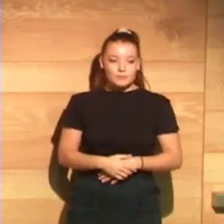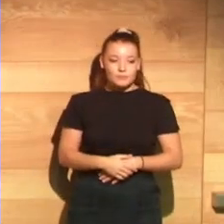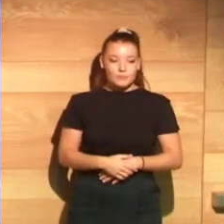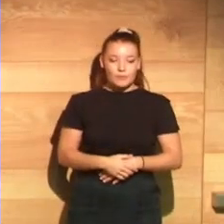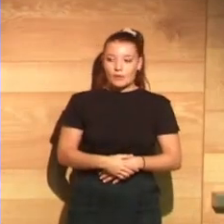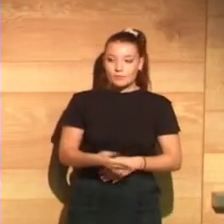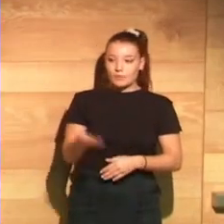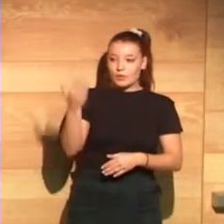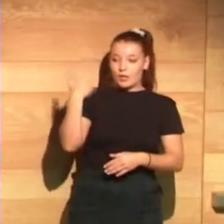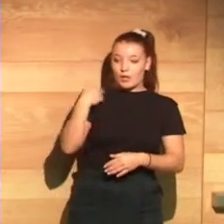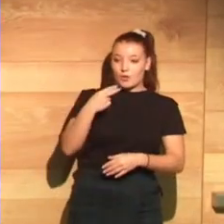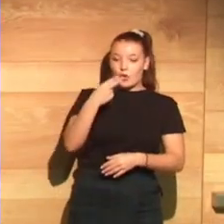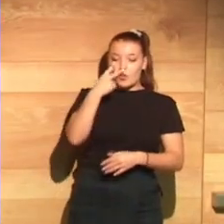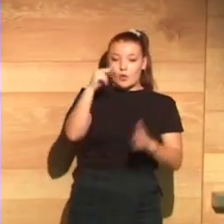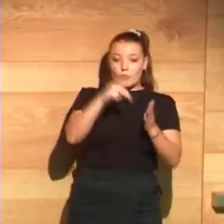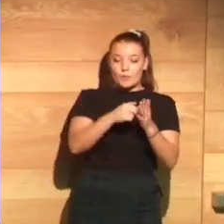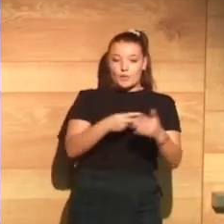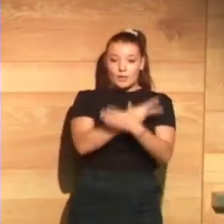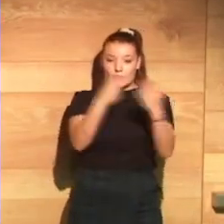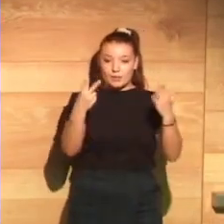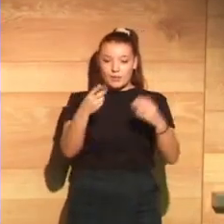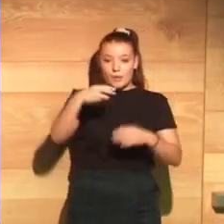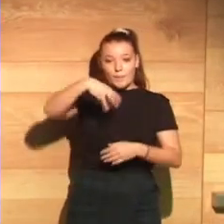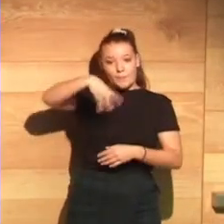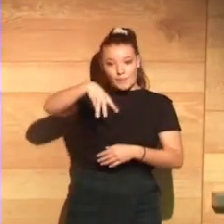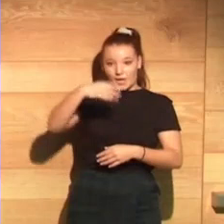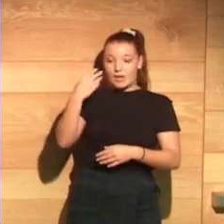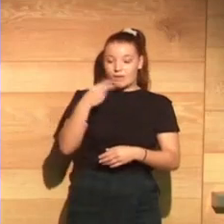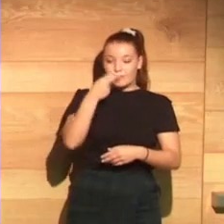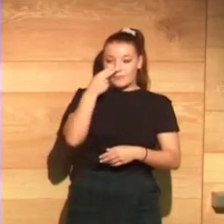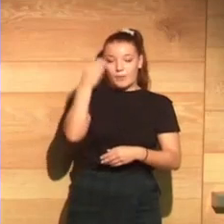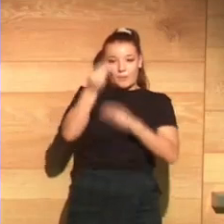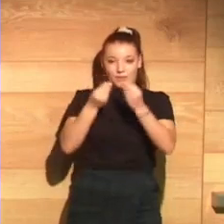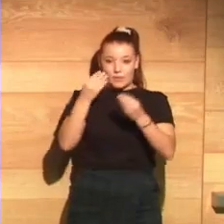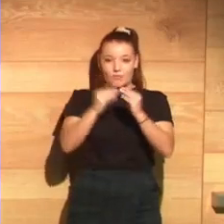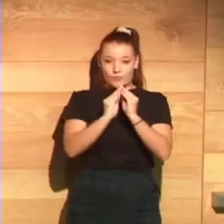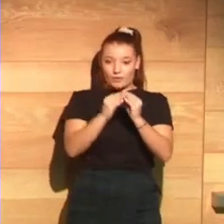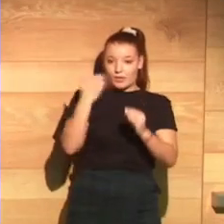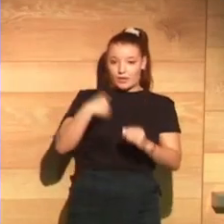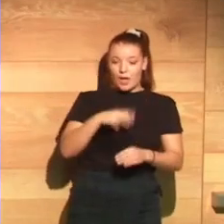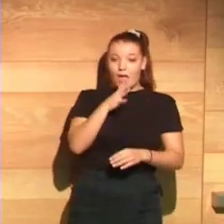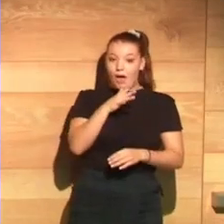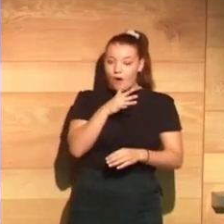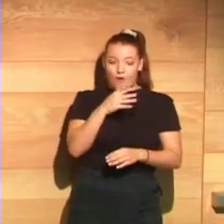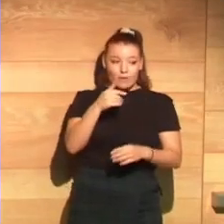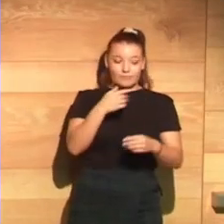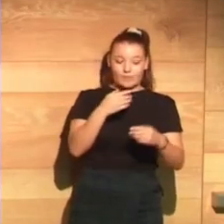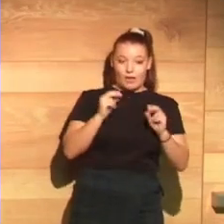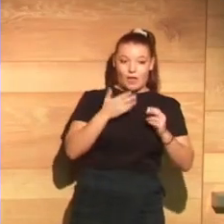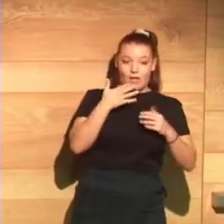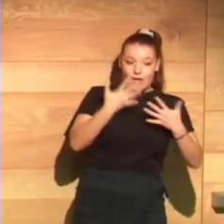de que, bueno, que en 2016 ya pensabas hacer a Marilyn y que ahora eres otra, que hubiera sido un libro completamente